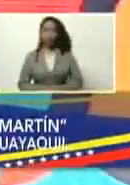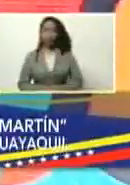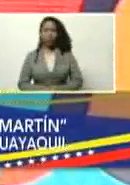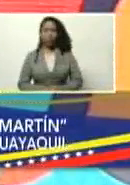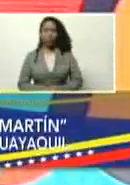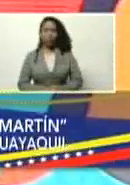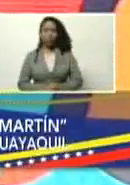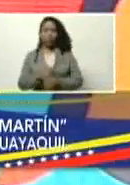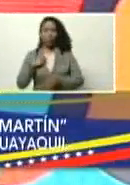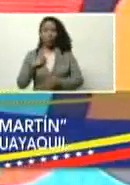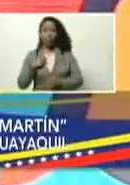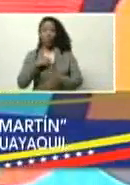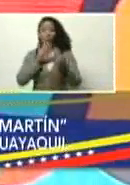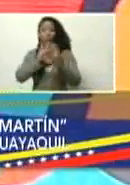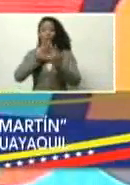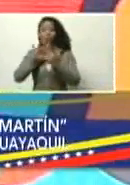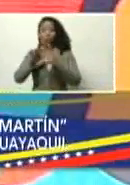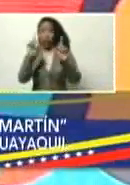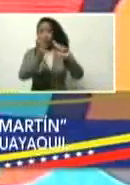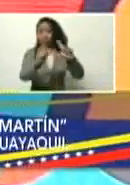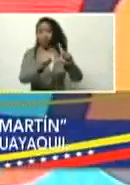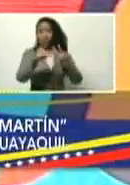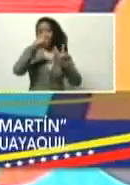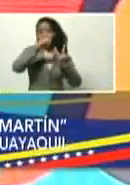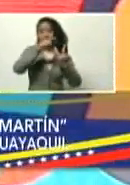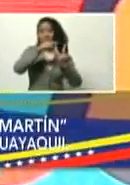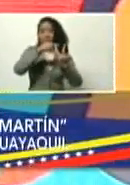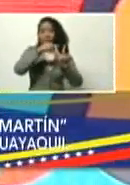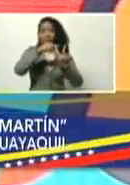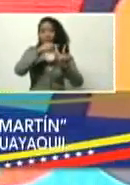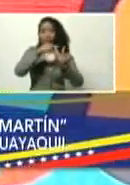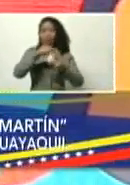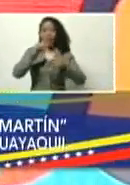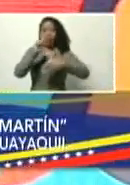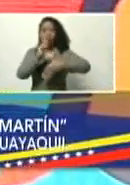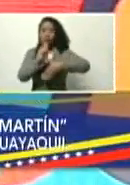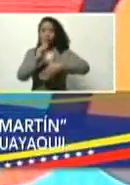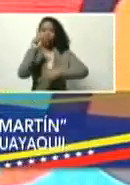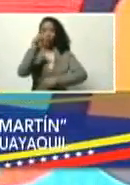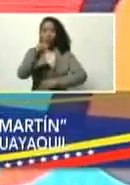por transmisión televisiva de Venezolana de Televisión y de Telesur